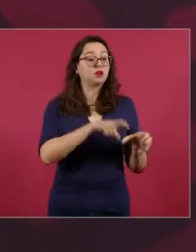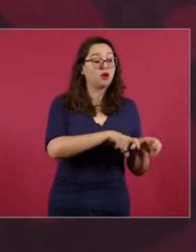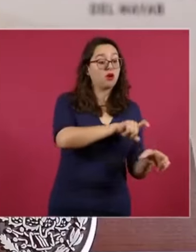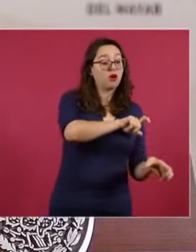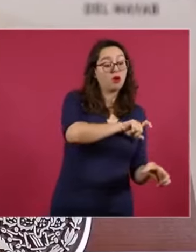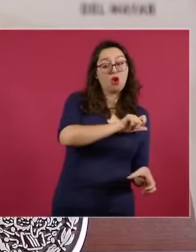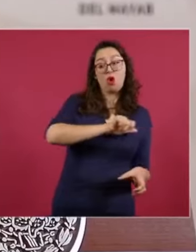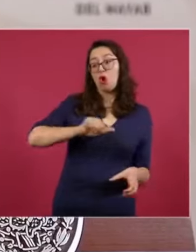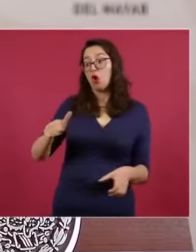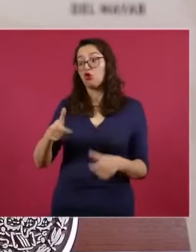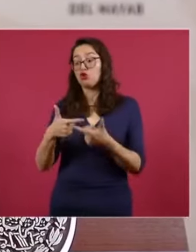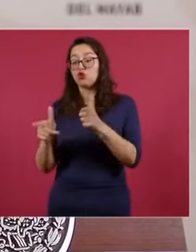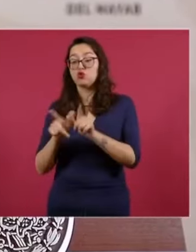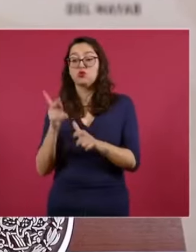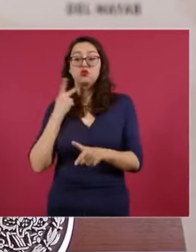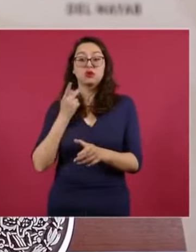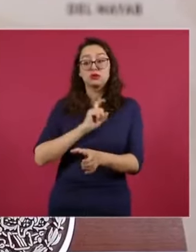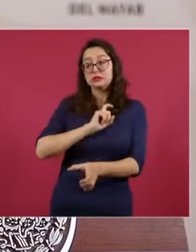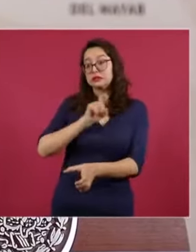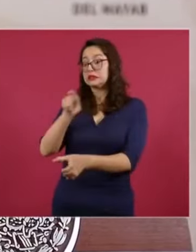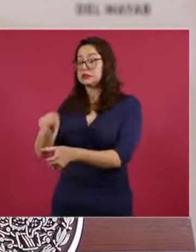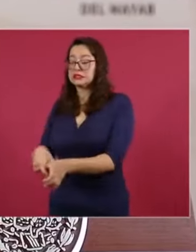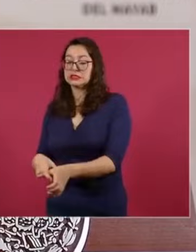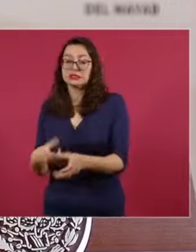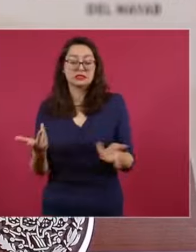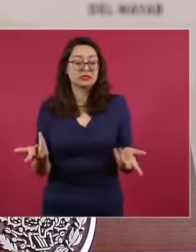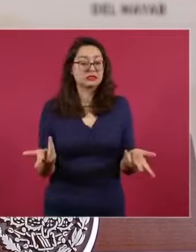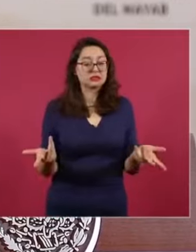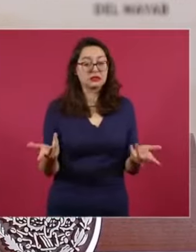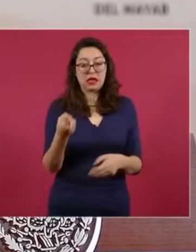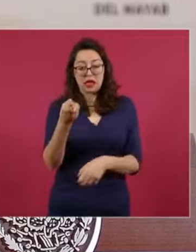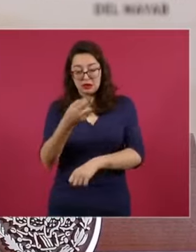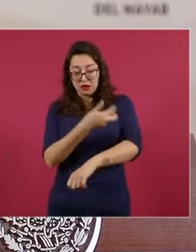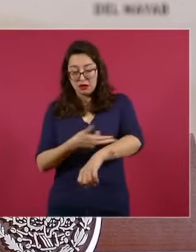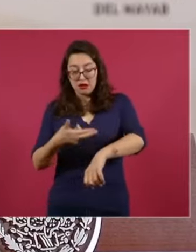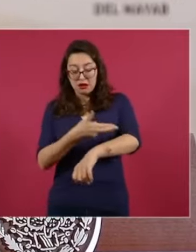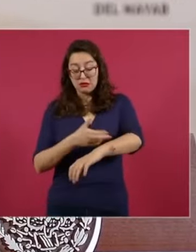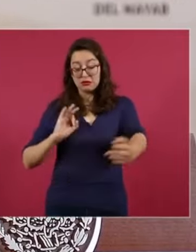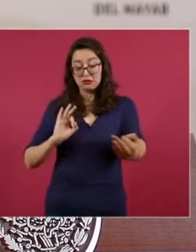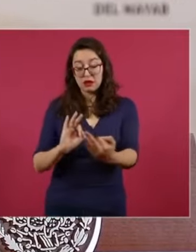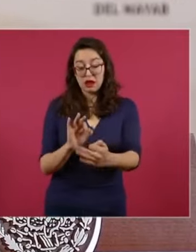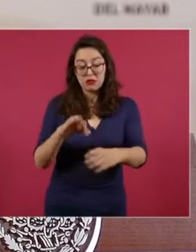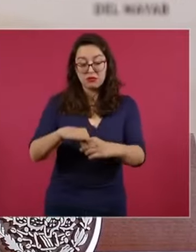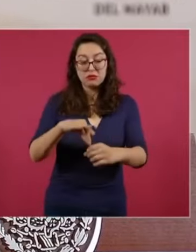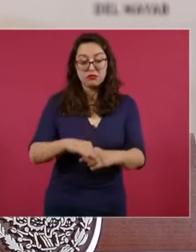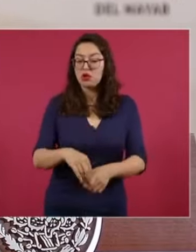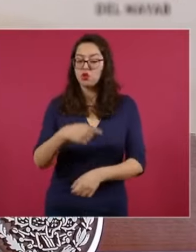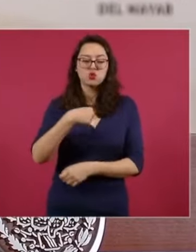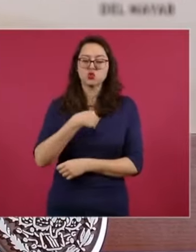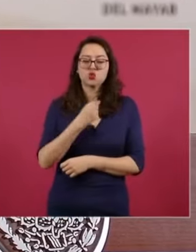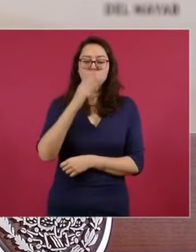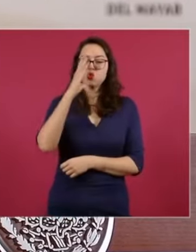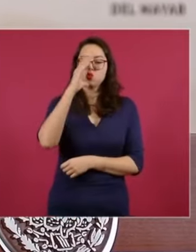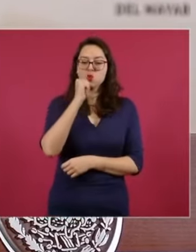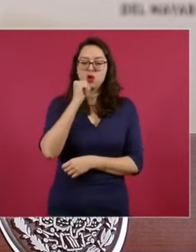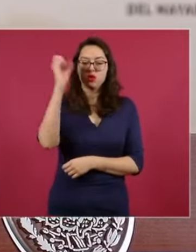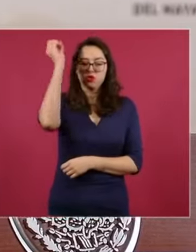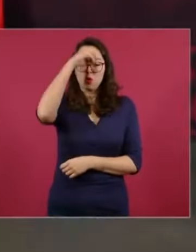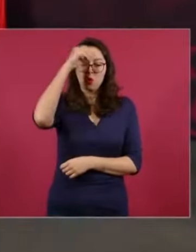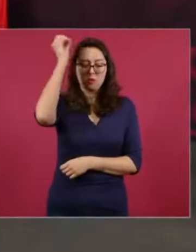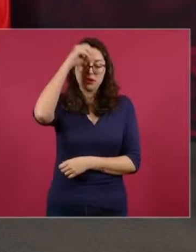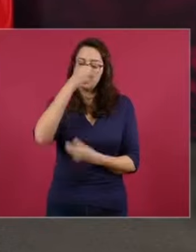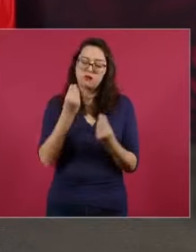y no podemos hablar mucho de eso, sí